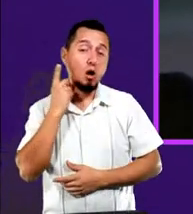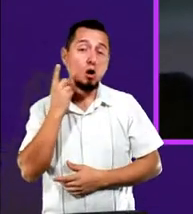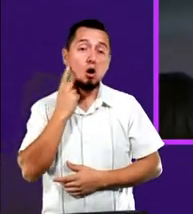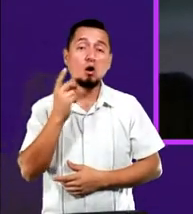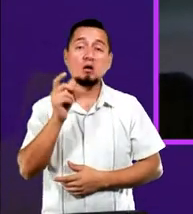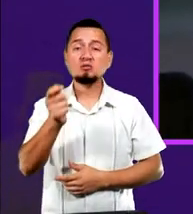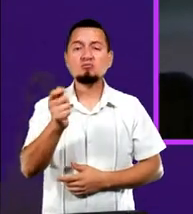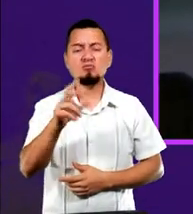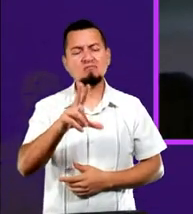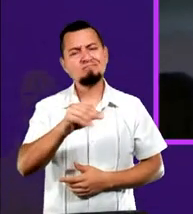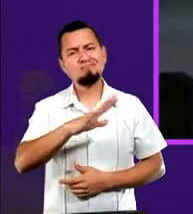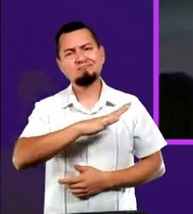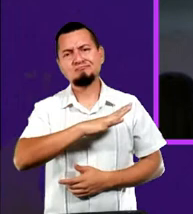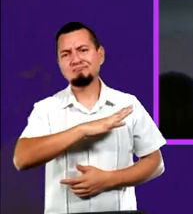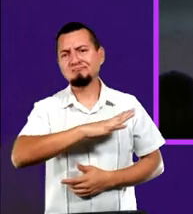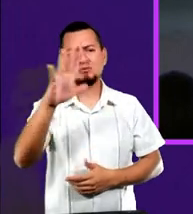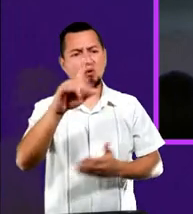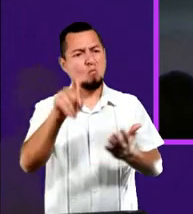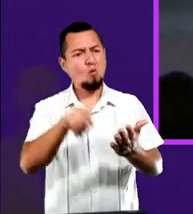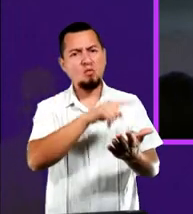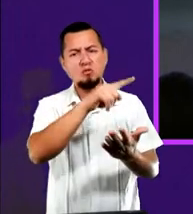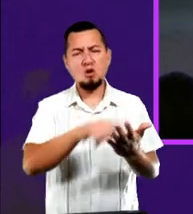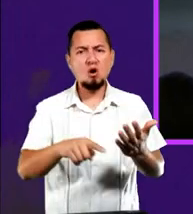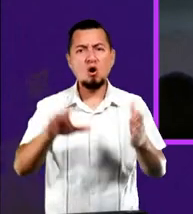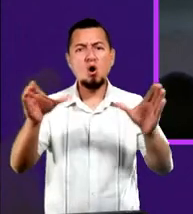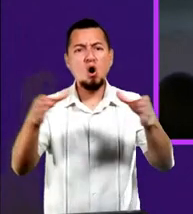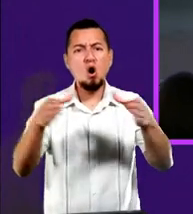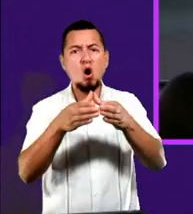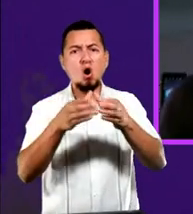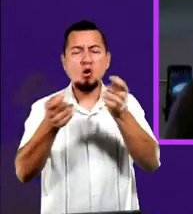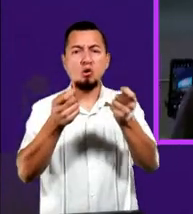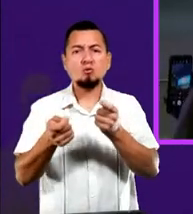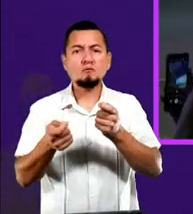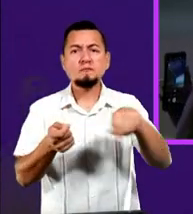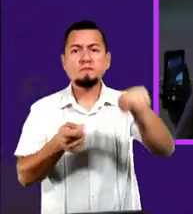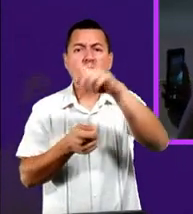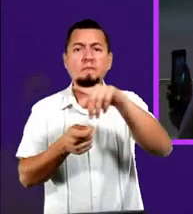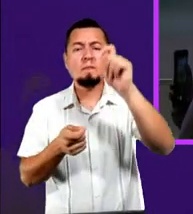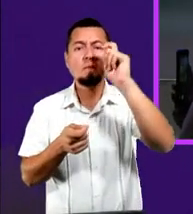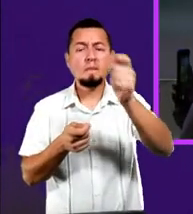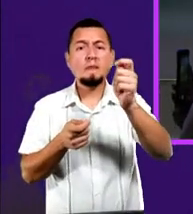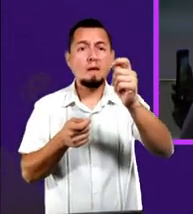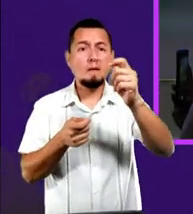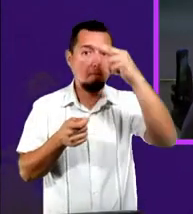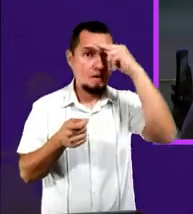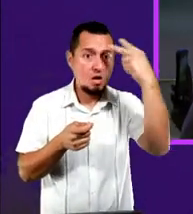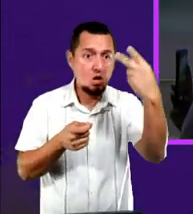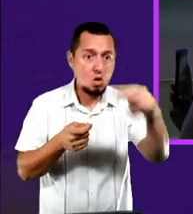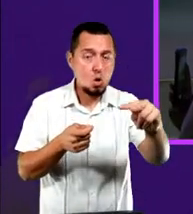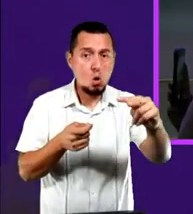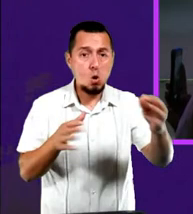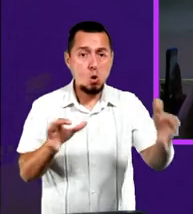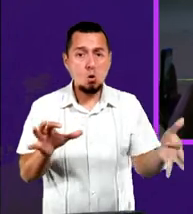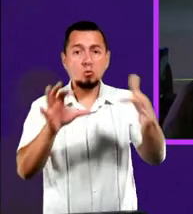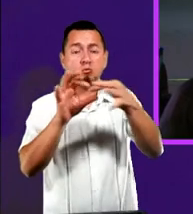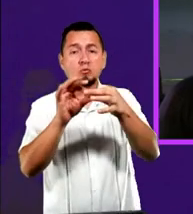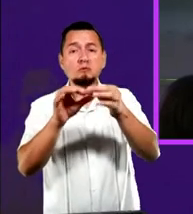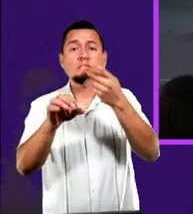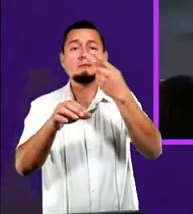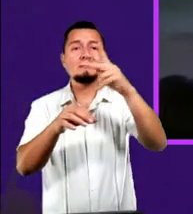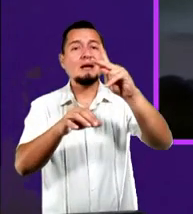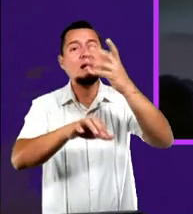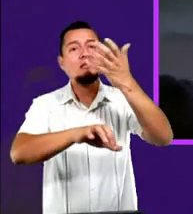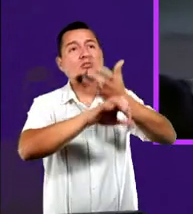el Congreso de la Unión la rendición de México ante los Estados Unidos. Su alegato era